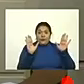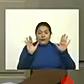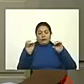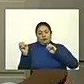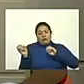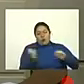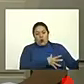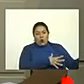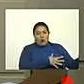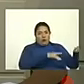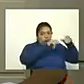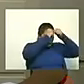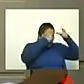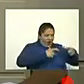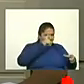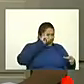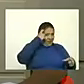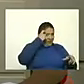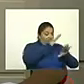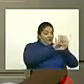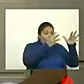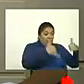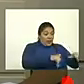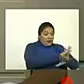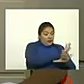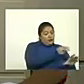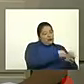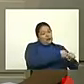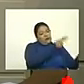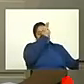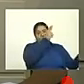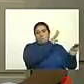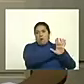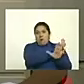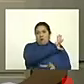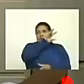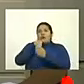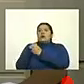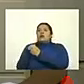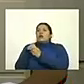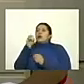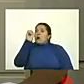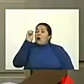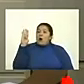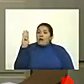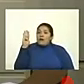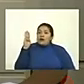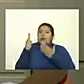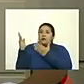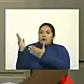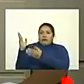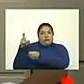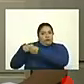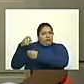empleo público, se convierte de en la miembro de la casa